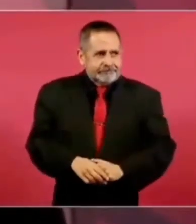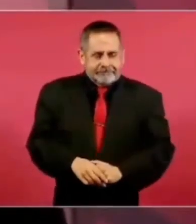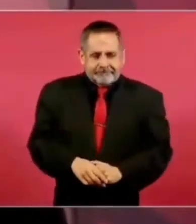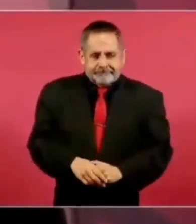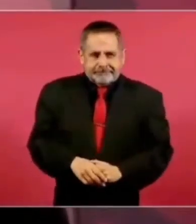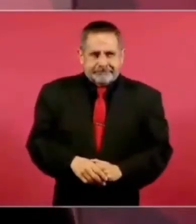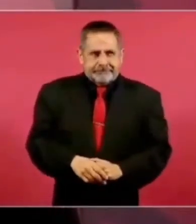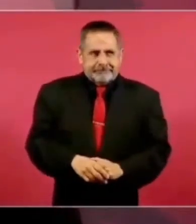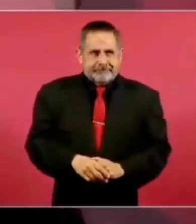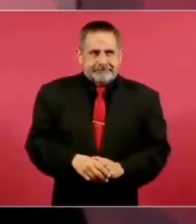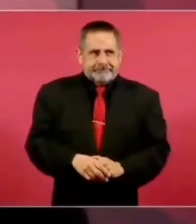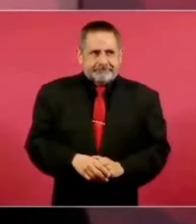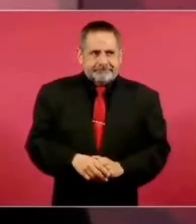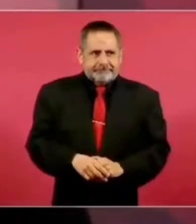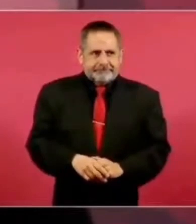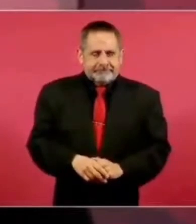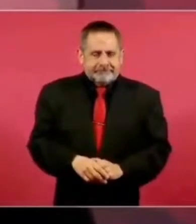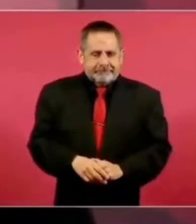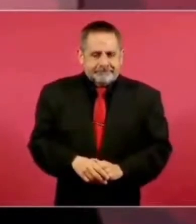que ya deberían de